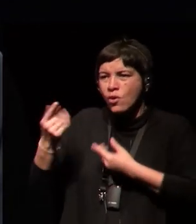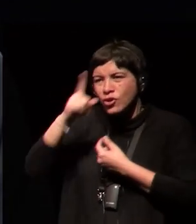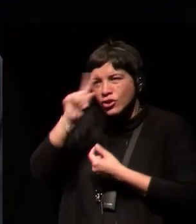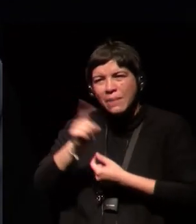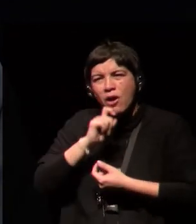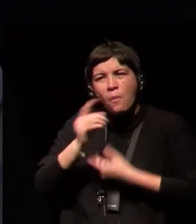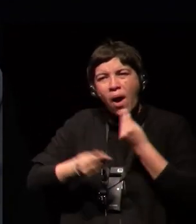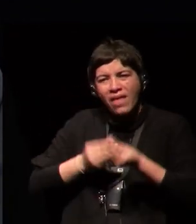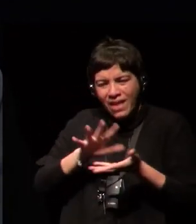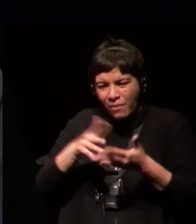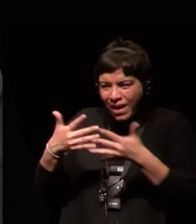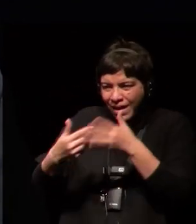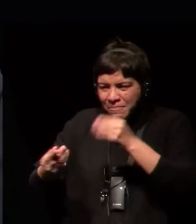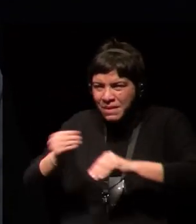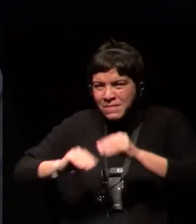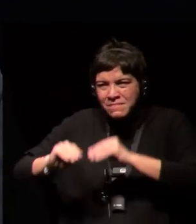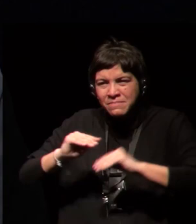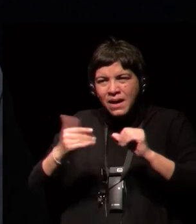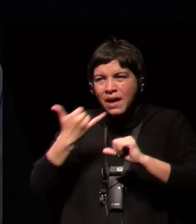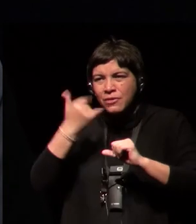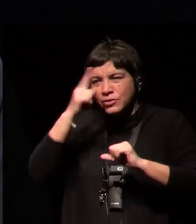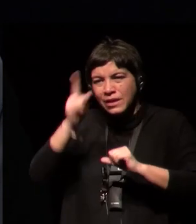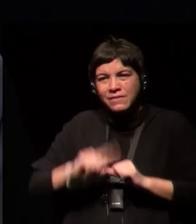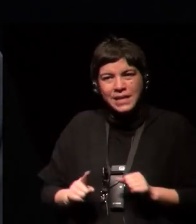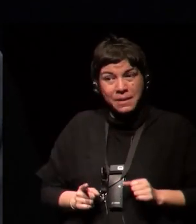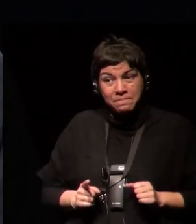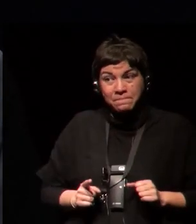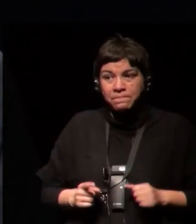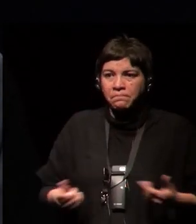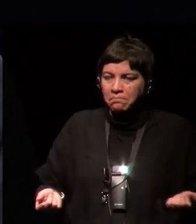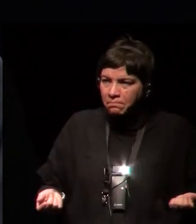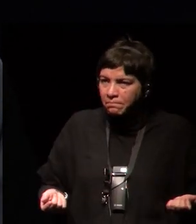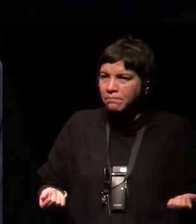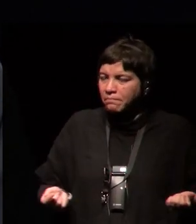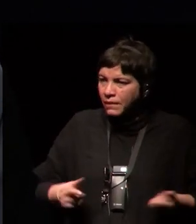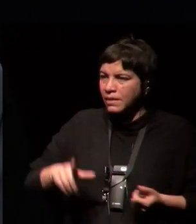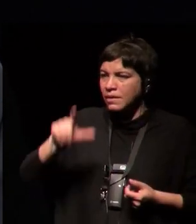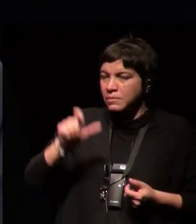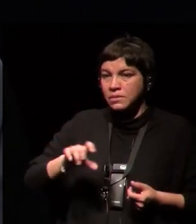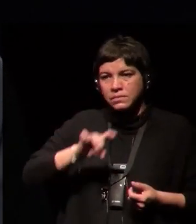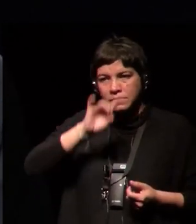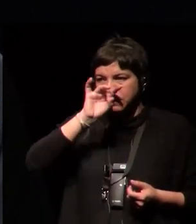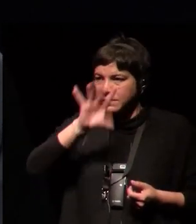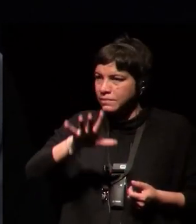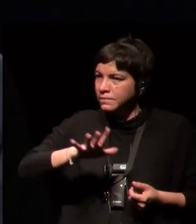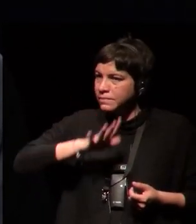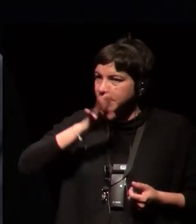hacer esos colores, no tenían pigmentos. Y entonces se quedó realmente asombrado, y Albert era muy dotado y